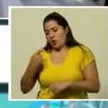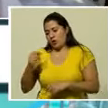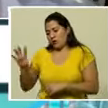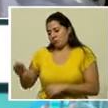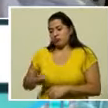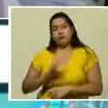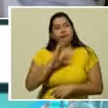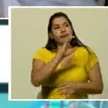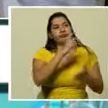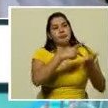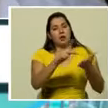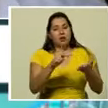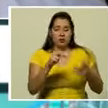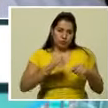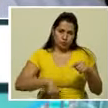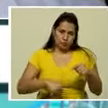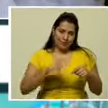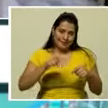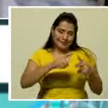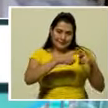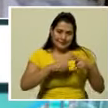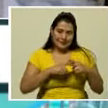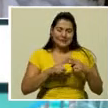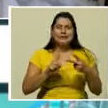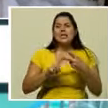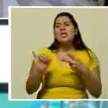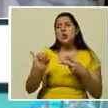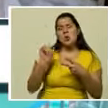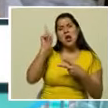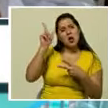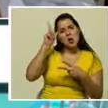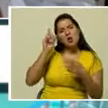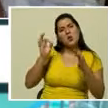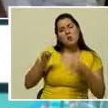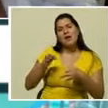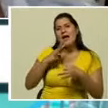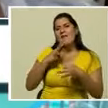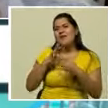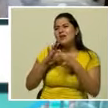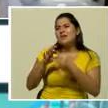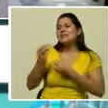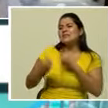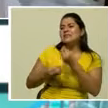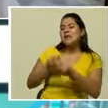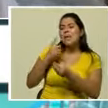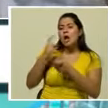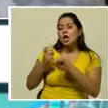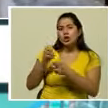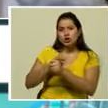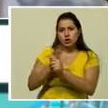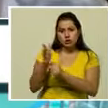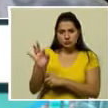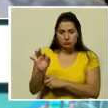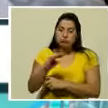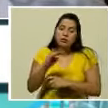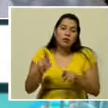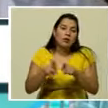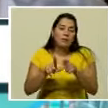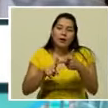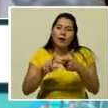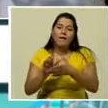¿verdad?, recursos. También es lógico hablar de todo lo que se está haciendo para paliar la pandemia y felicitar prácticamente a